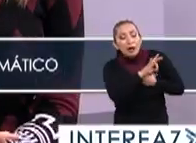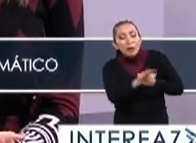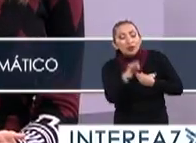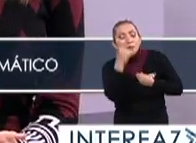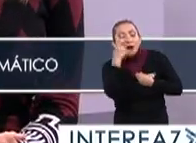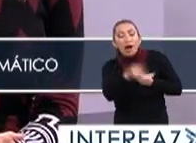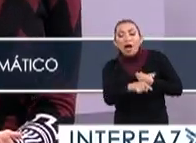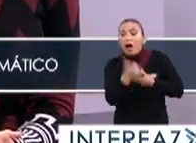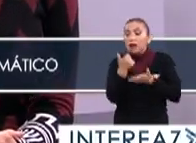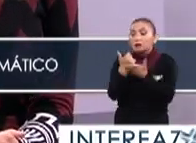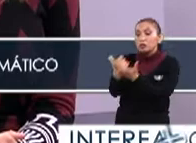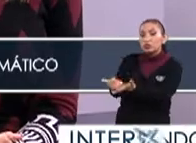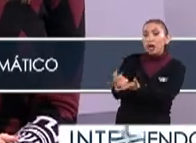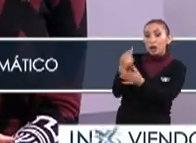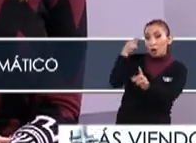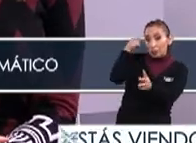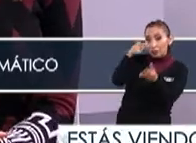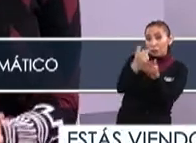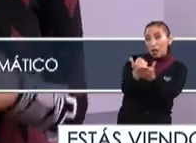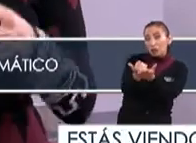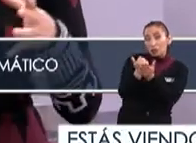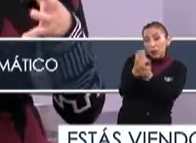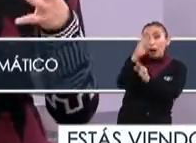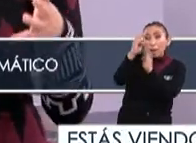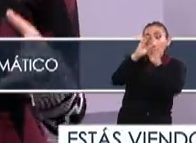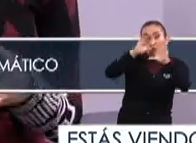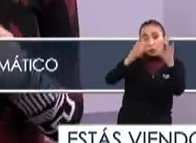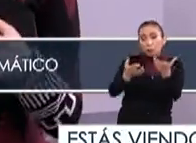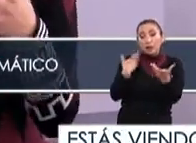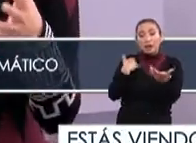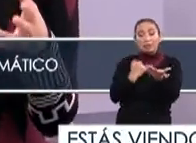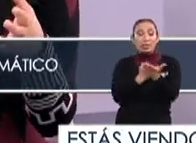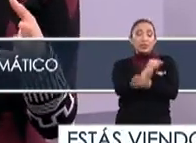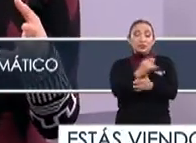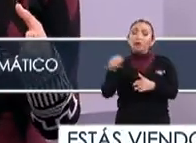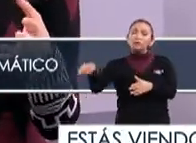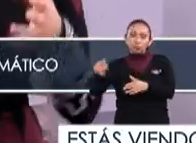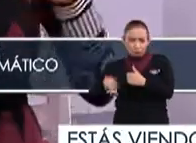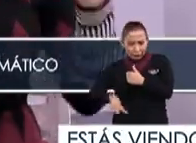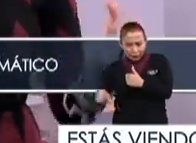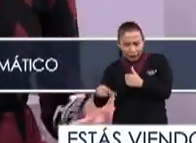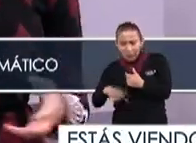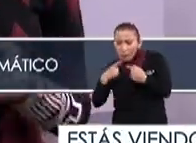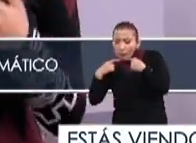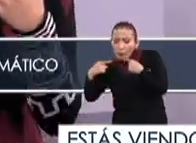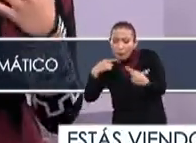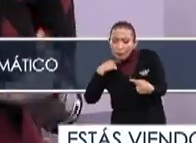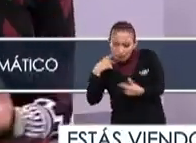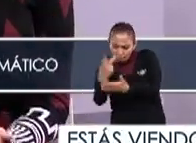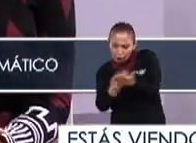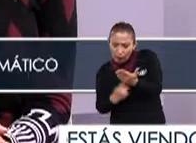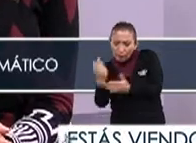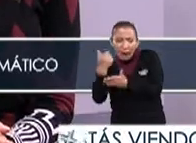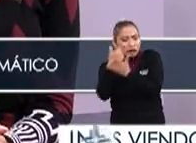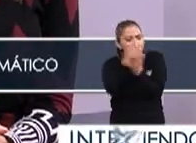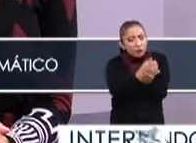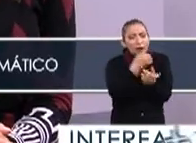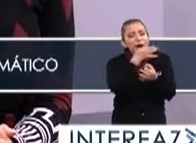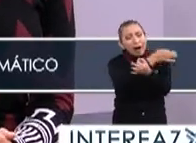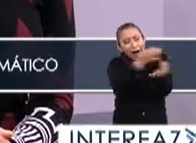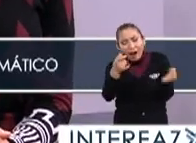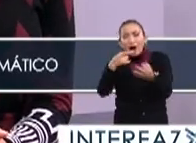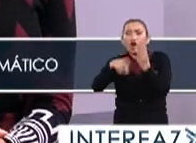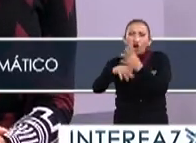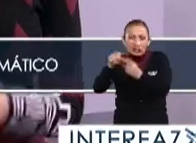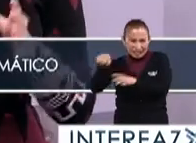generar para contribuir a estos objetivos, porque bueno, se toman decisiones de políticas públicas a nivel gobierno, a nivel acuerdos